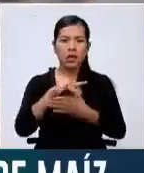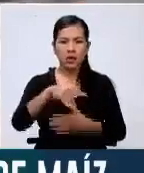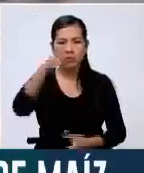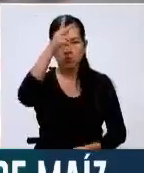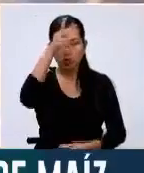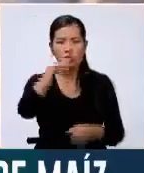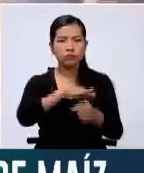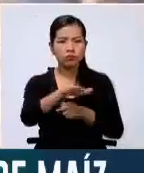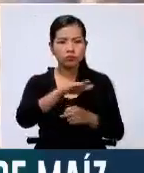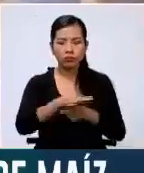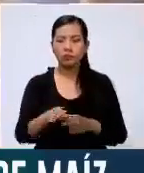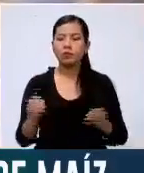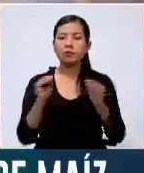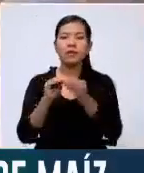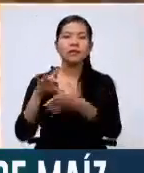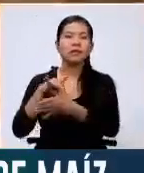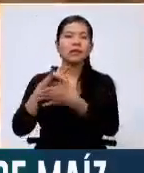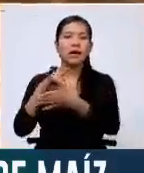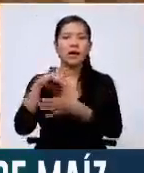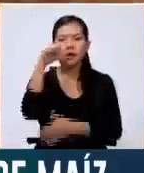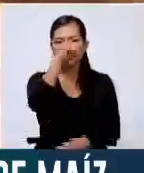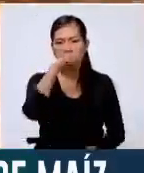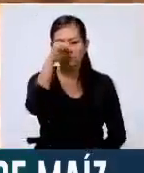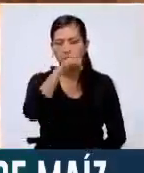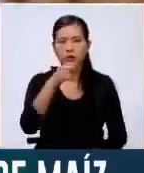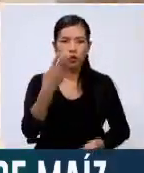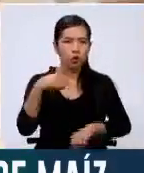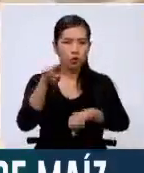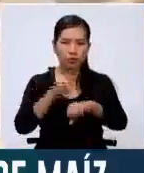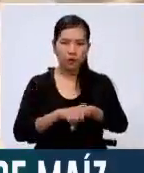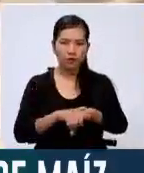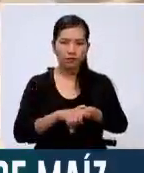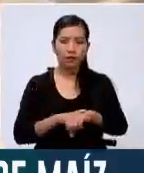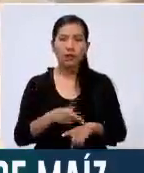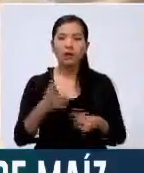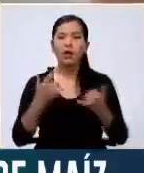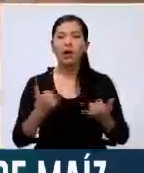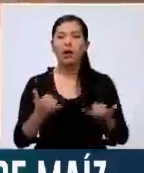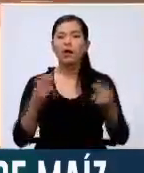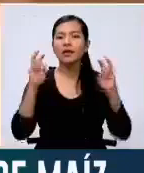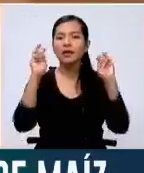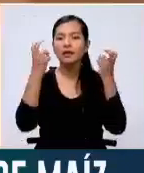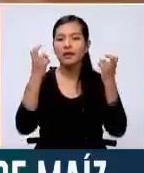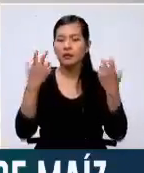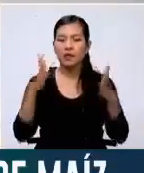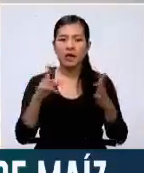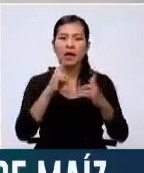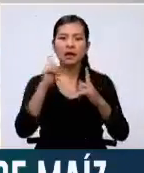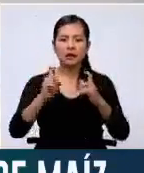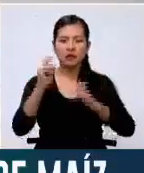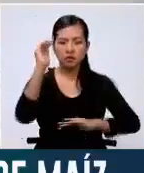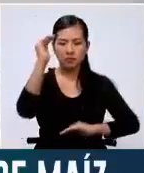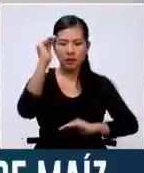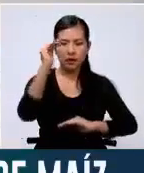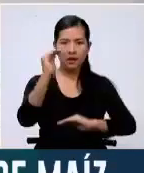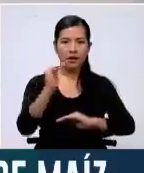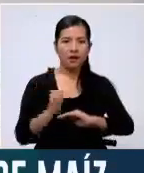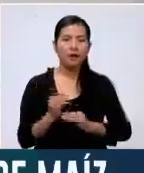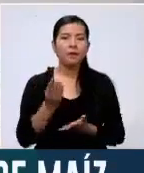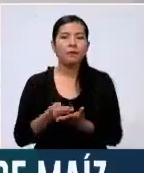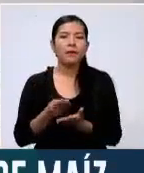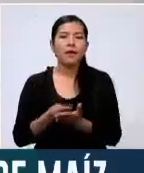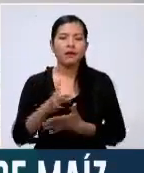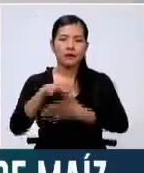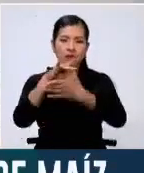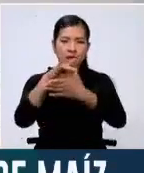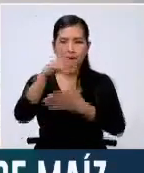carne de cerdo, y una tendencia a bajar los precios de la carne de